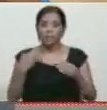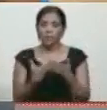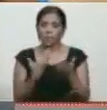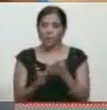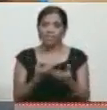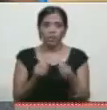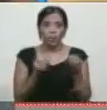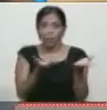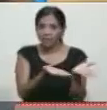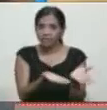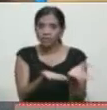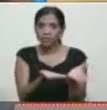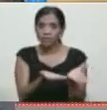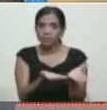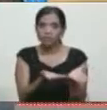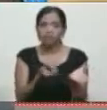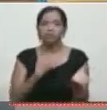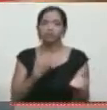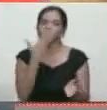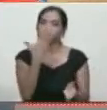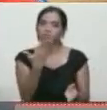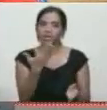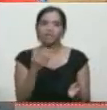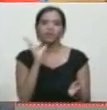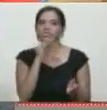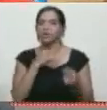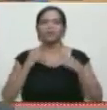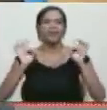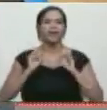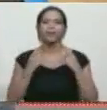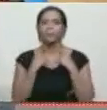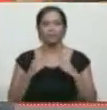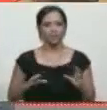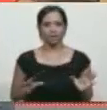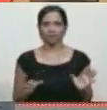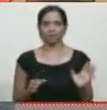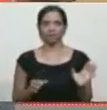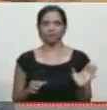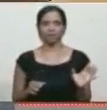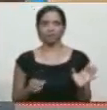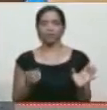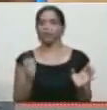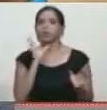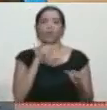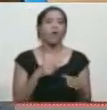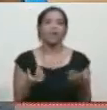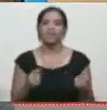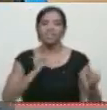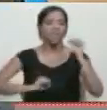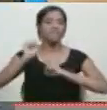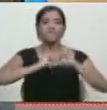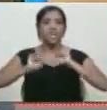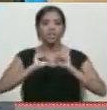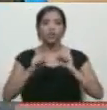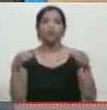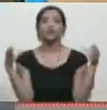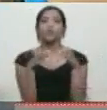como esta. Señores, soy frontal, no tengo nada que perder. No defiendo grupos, no defiendo a